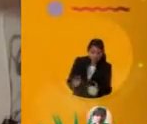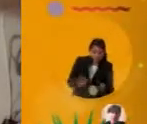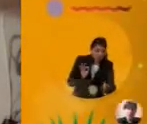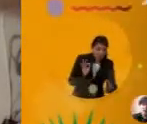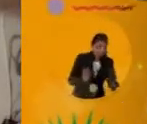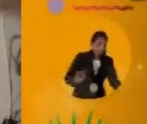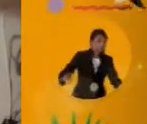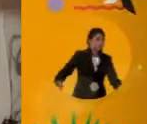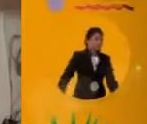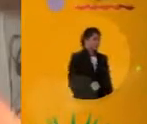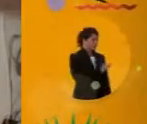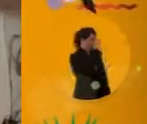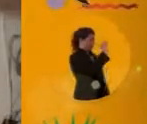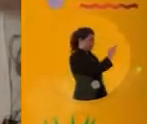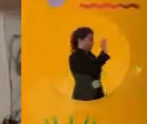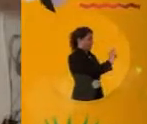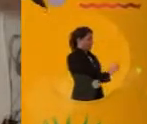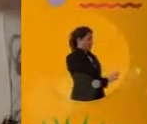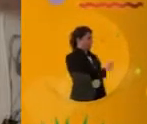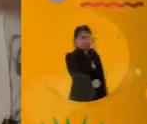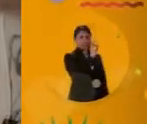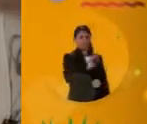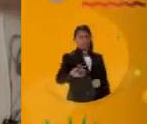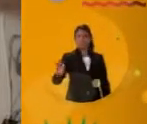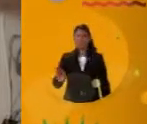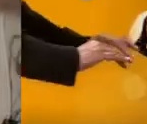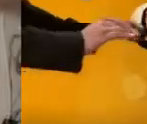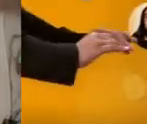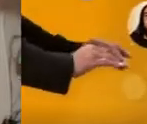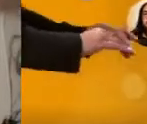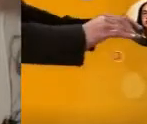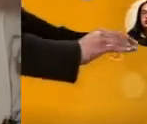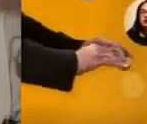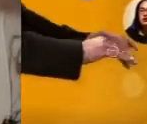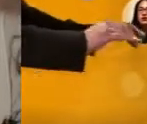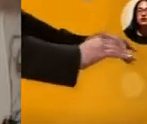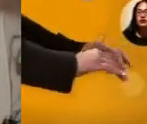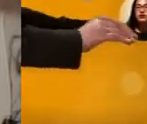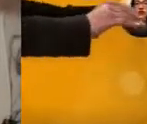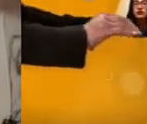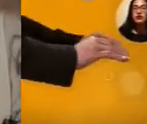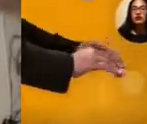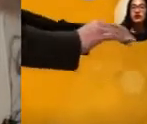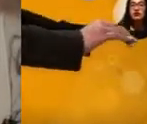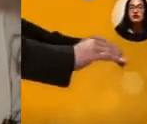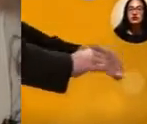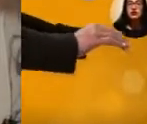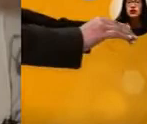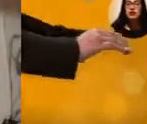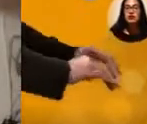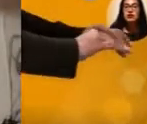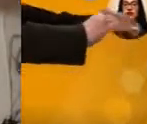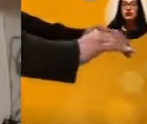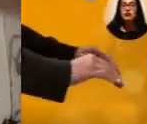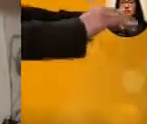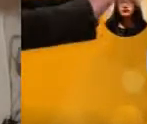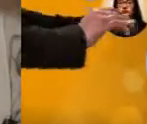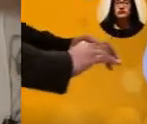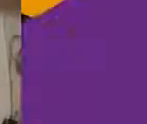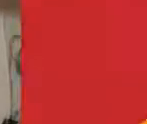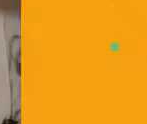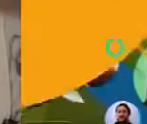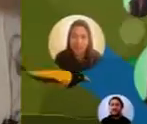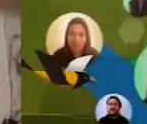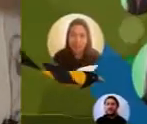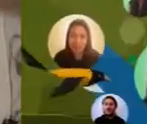grabación de la canción dos veces seguidas. Con esa grabación yo me encargo de hacer lo que les